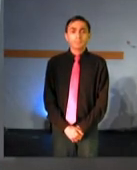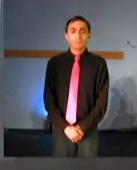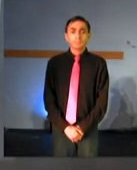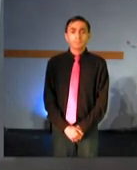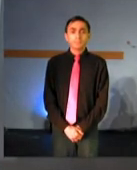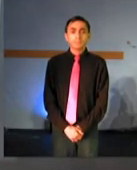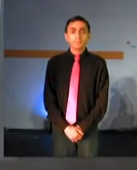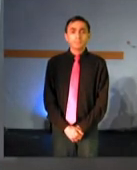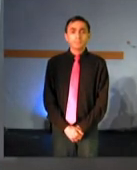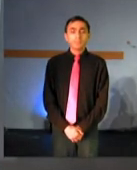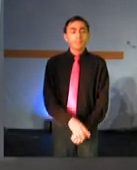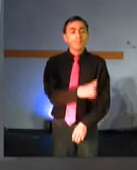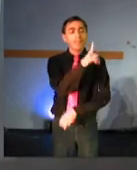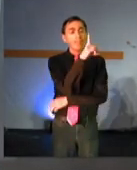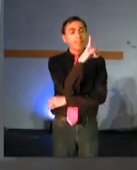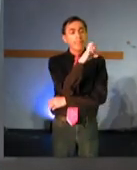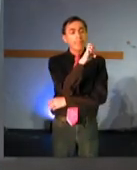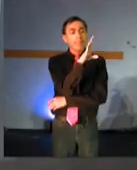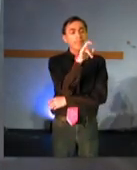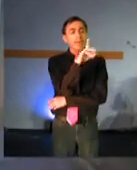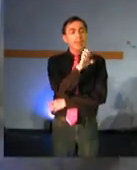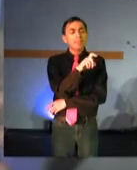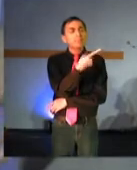¿Qué fue de Somoza de Baile? Que nada más querían…